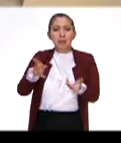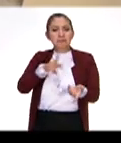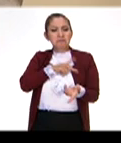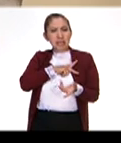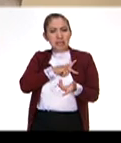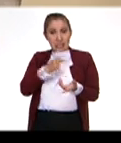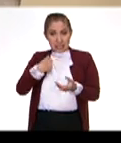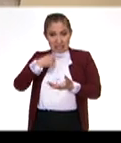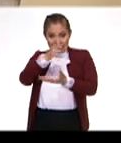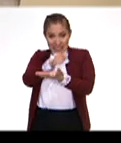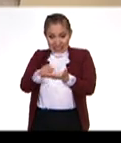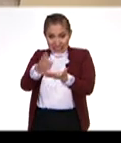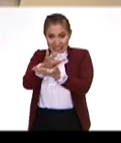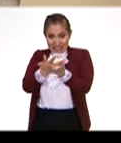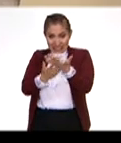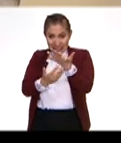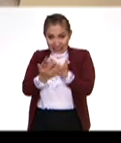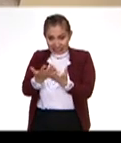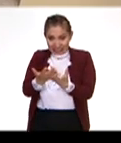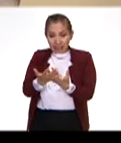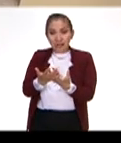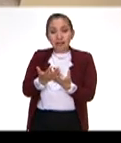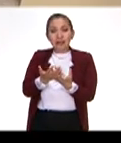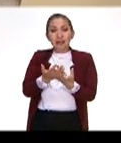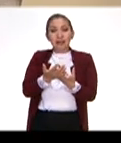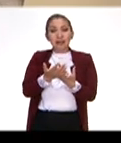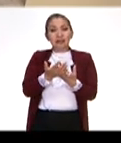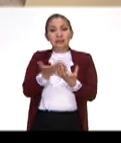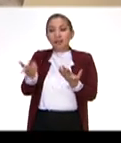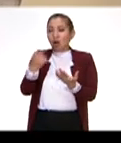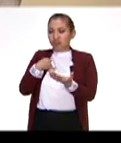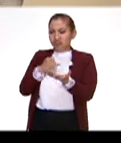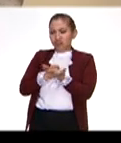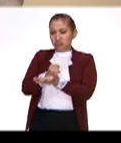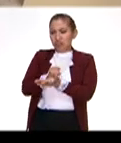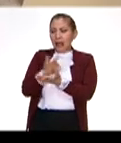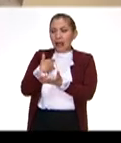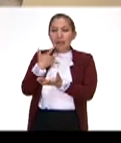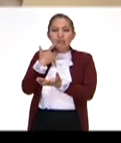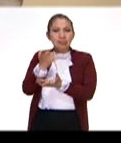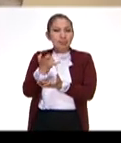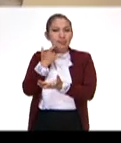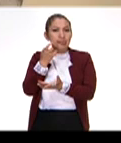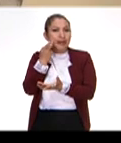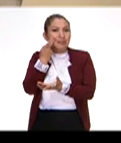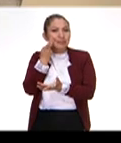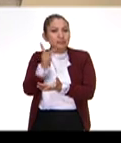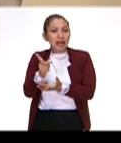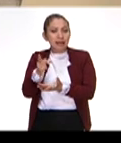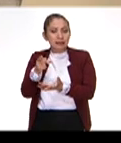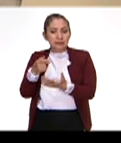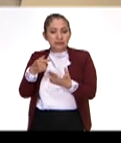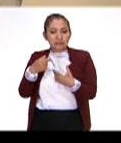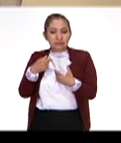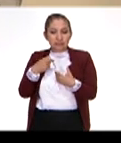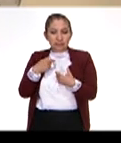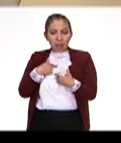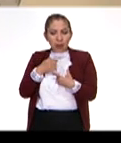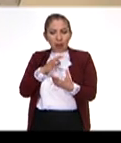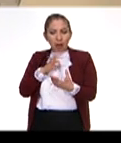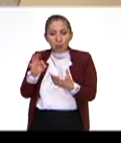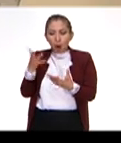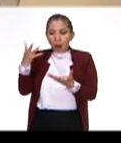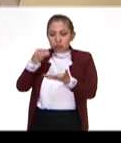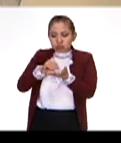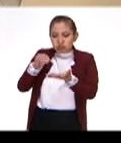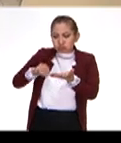a través de mi escritura, cuando me decidí a intentar esta posible